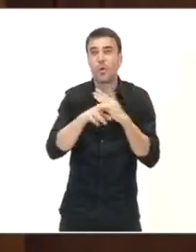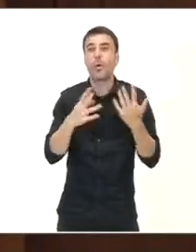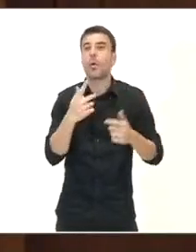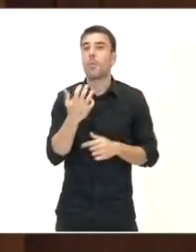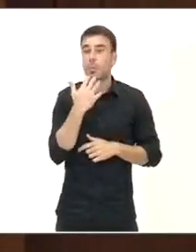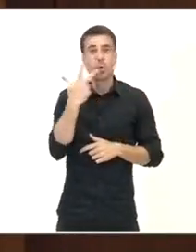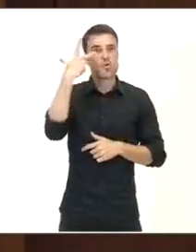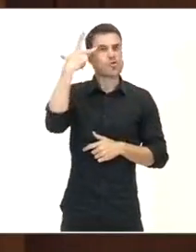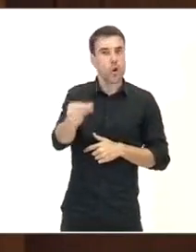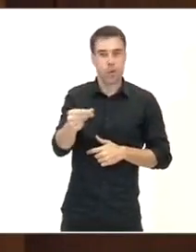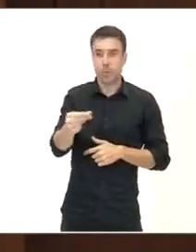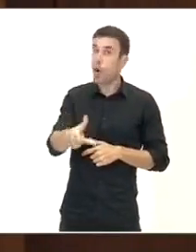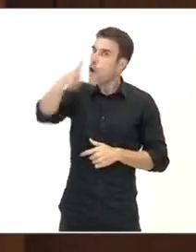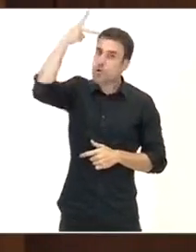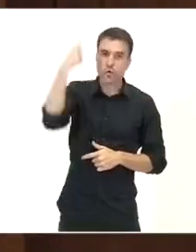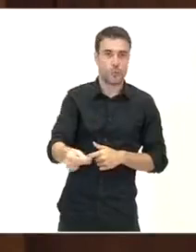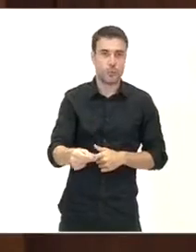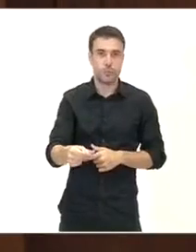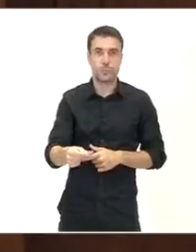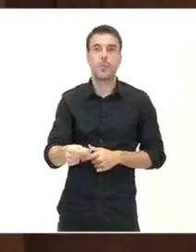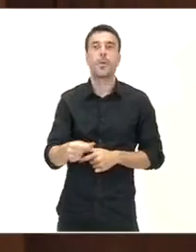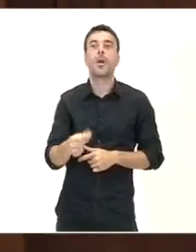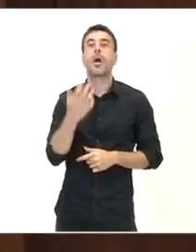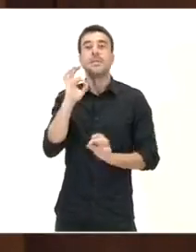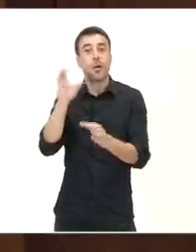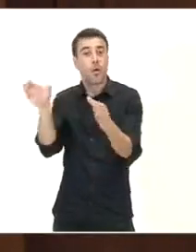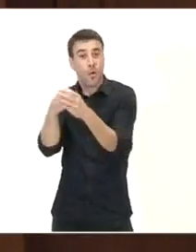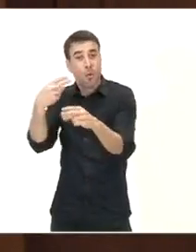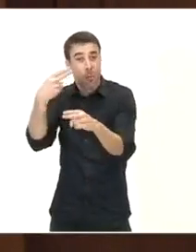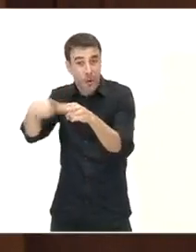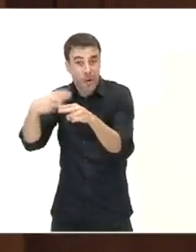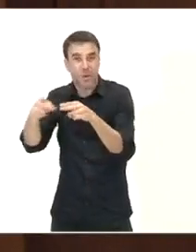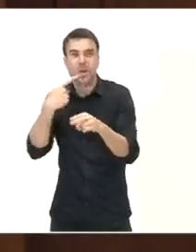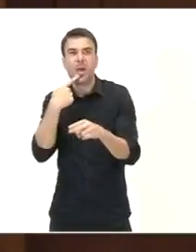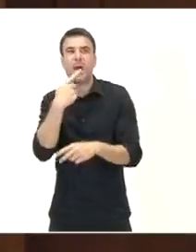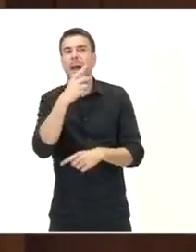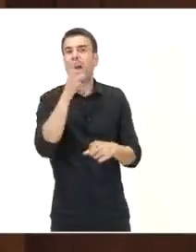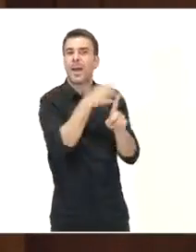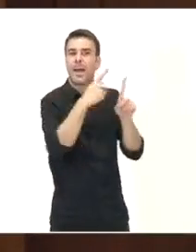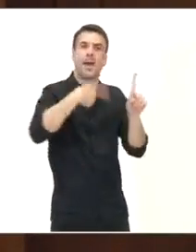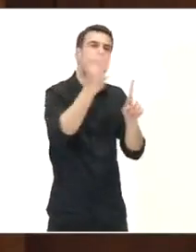rotundo, repito, el no rotundo a fuerzas políticas que niegan esta realidad inhumana.